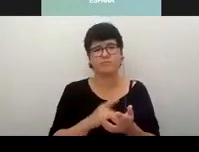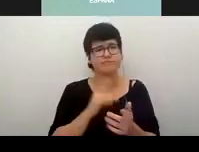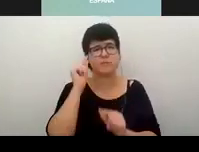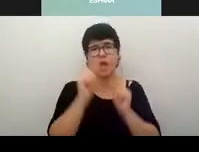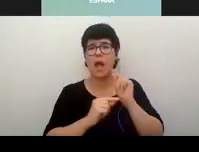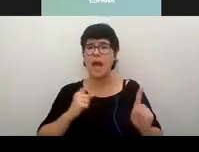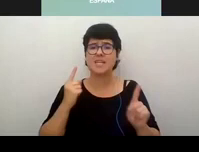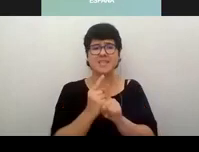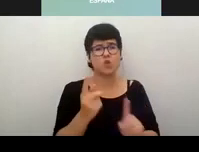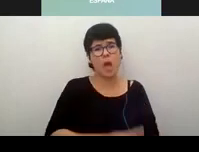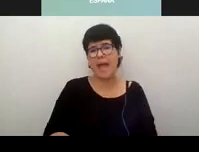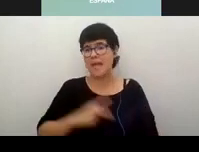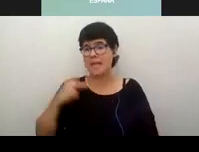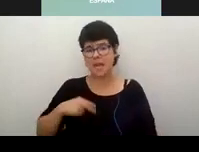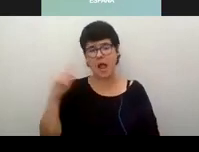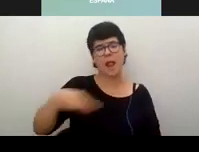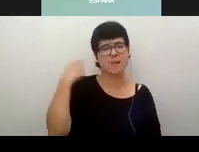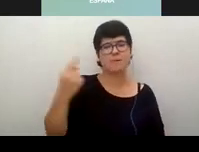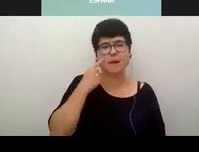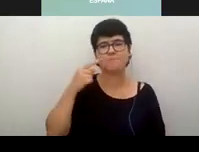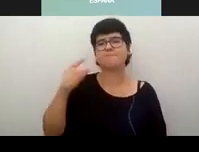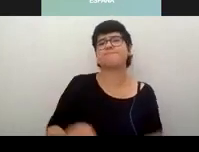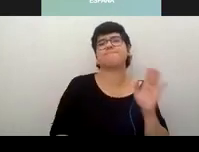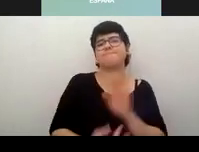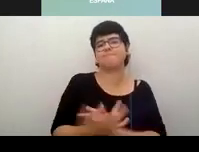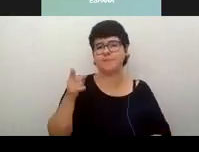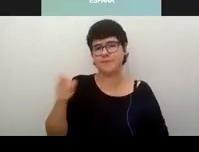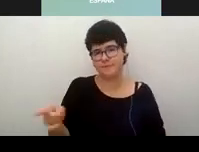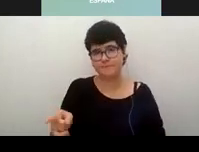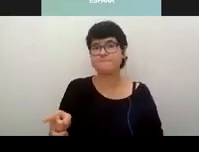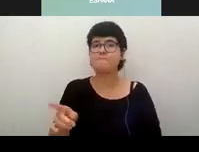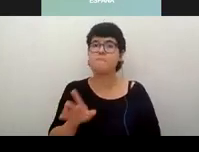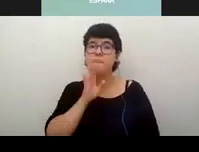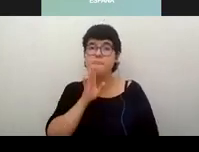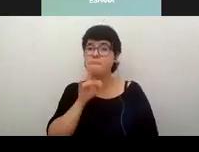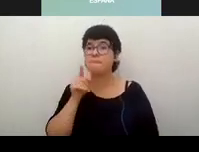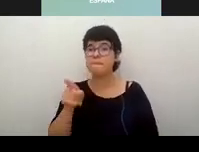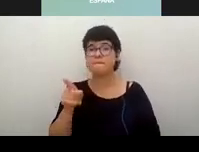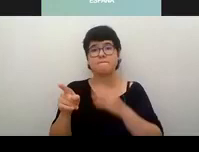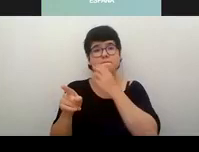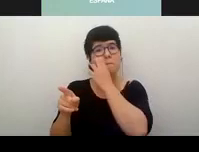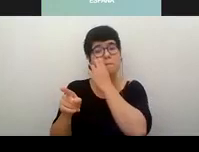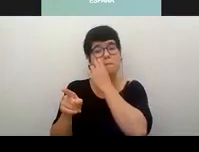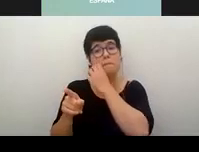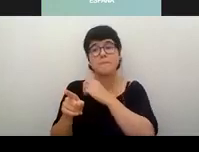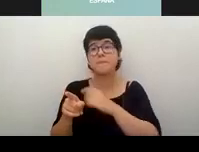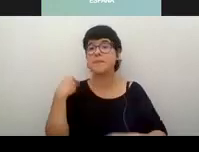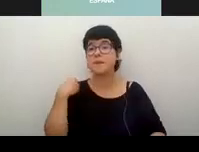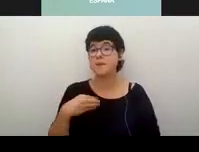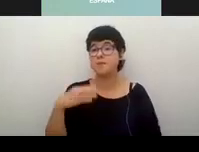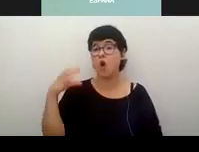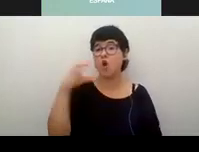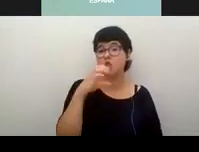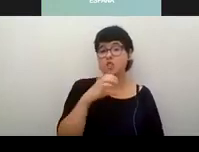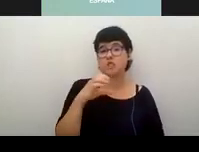puede ver. Y en estos casos, el Clostridium cochleatum que comentábamos al principio del párrafo, pues puede